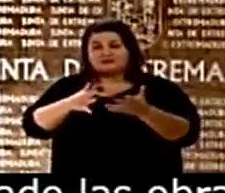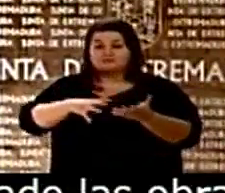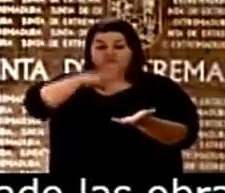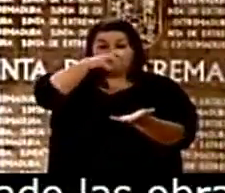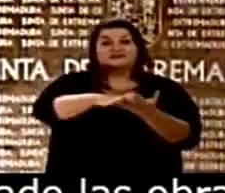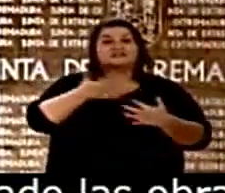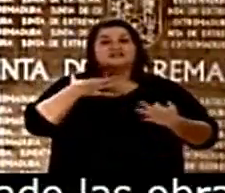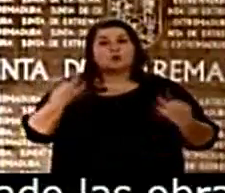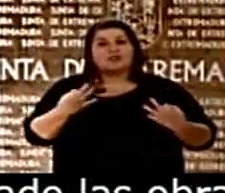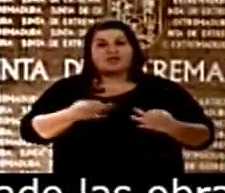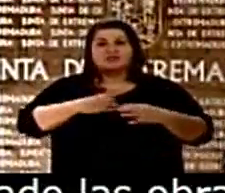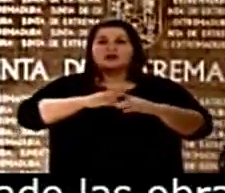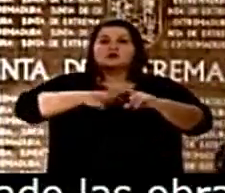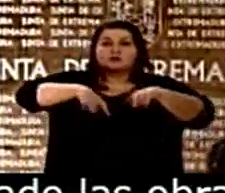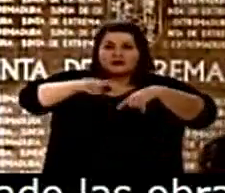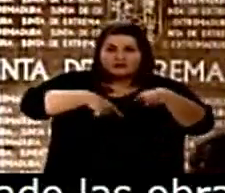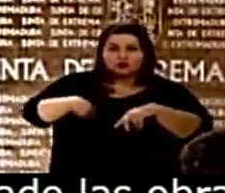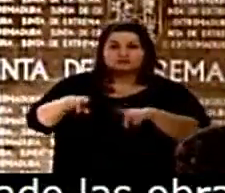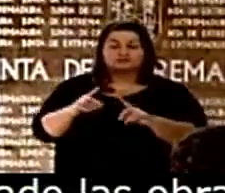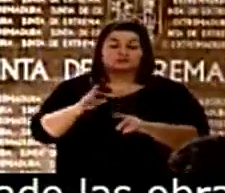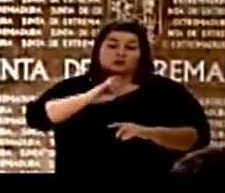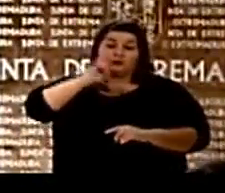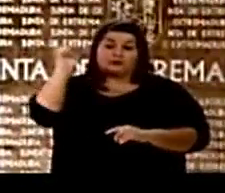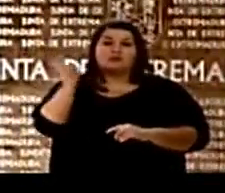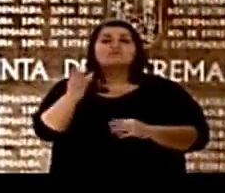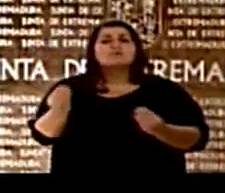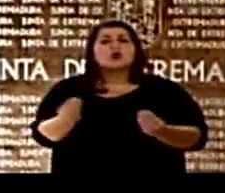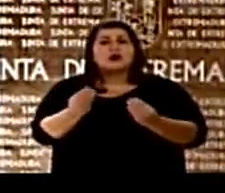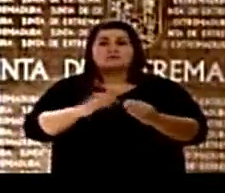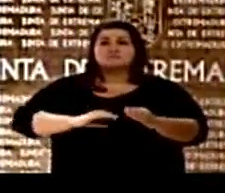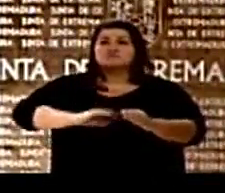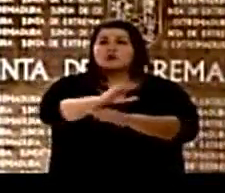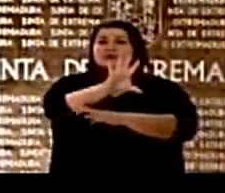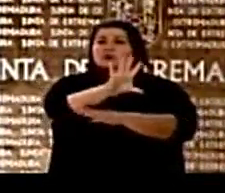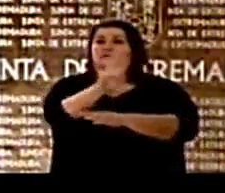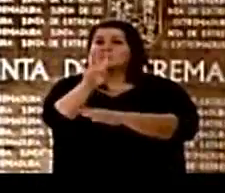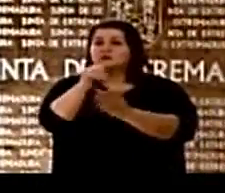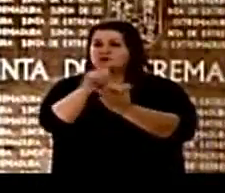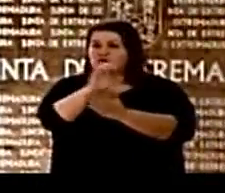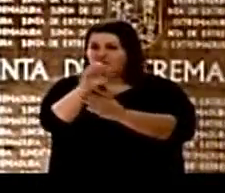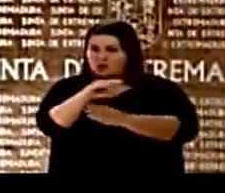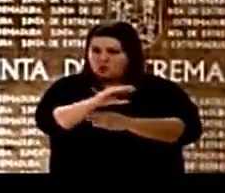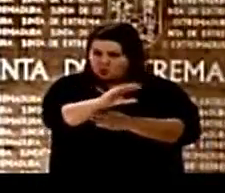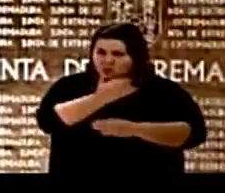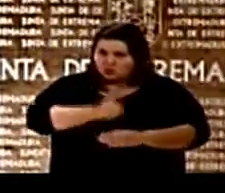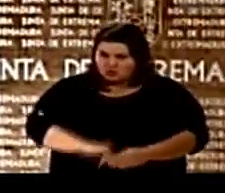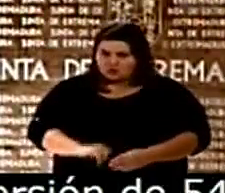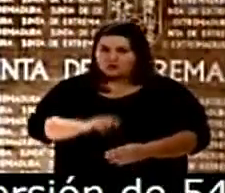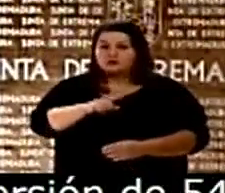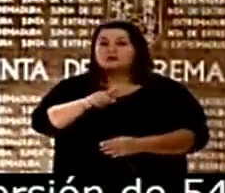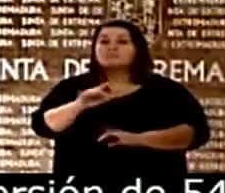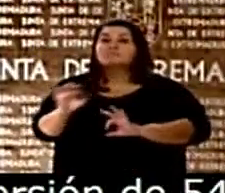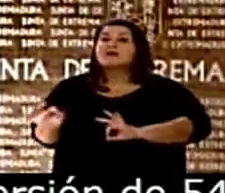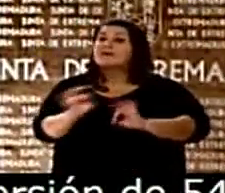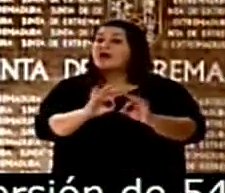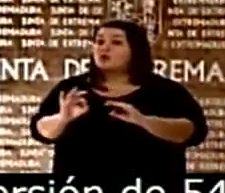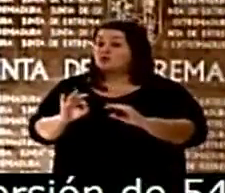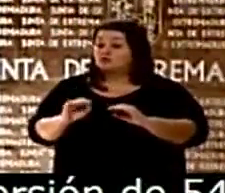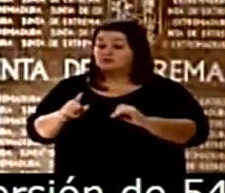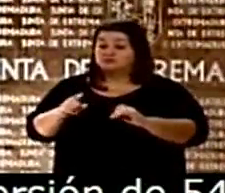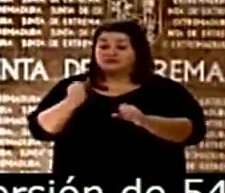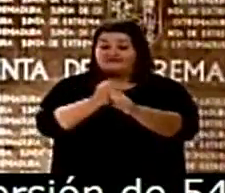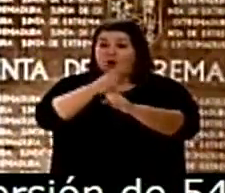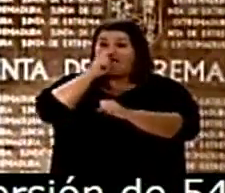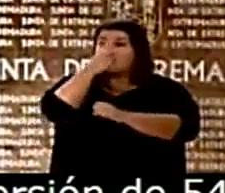de seguridad, comunicaciones y gestión del tráfico por una inversión de 54 millones de euros y está previsto finalizar los trabajos